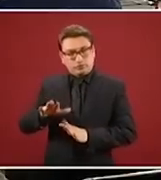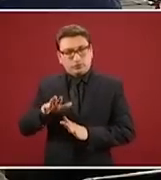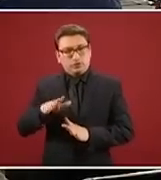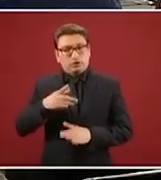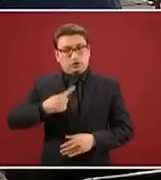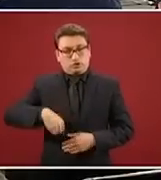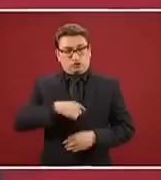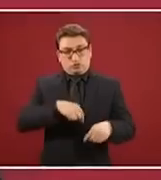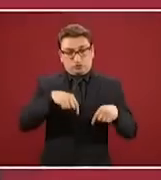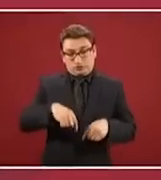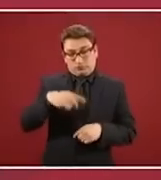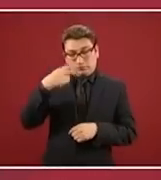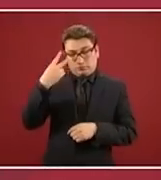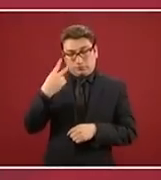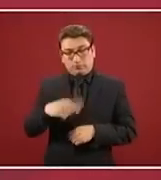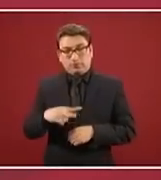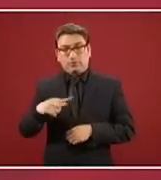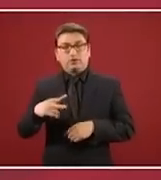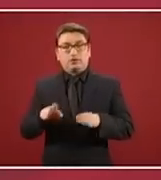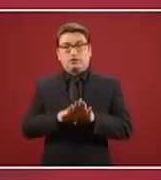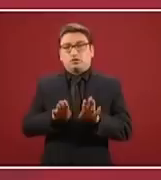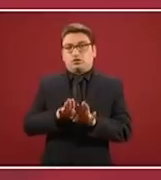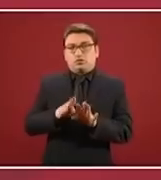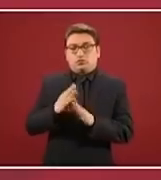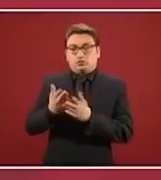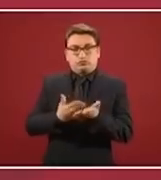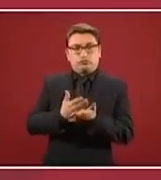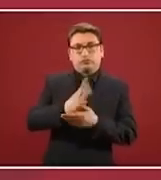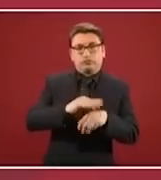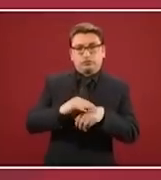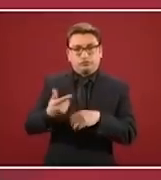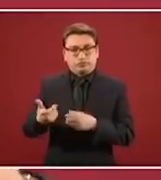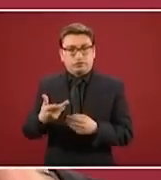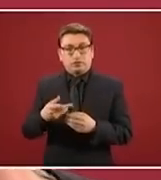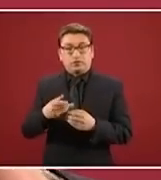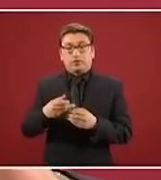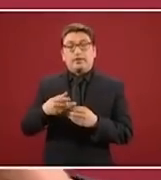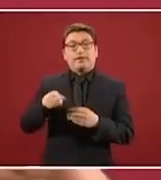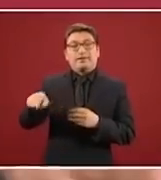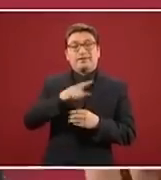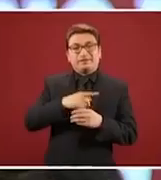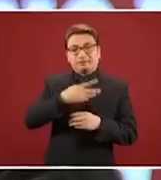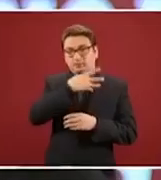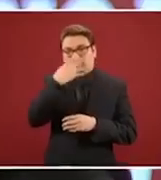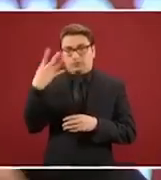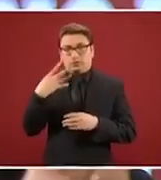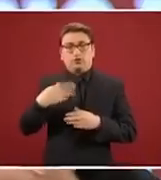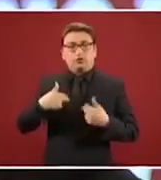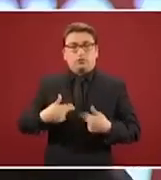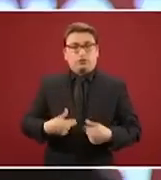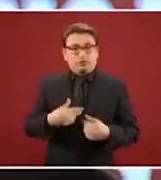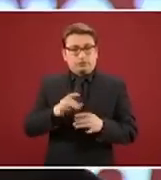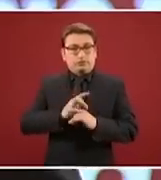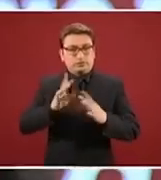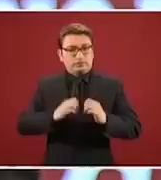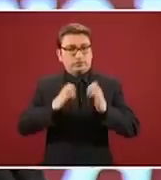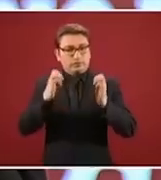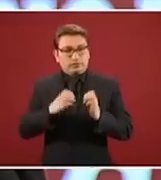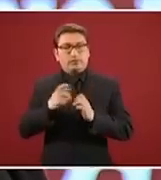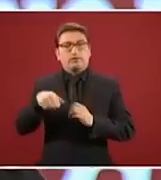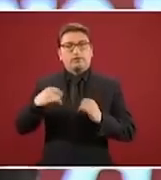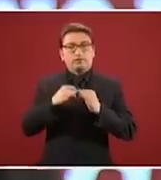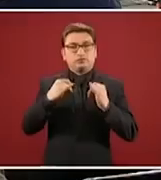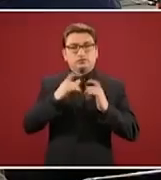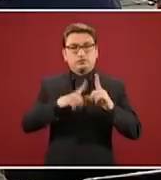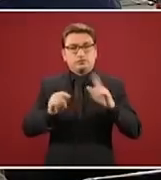podemos dar salvoconductos es el concepto no existe la visa humanitaria es una situación de emergencia que analista nacional de inmigración pero está